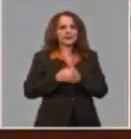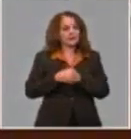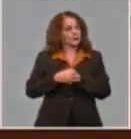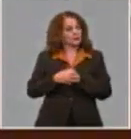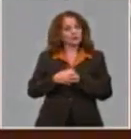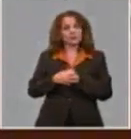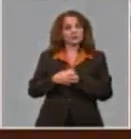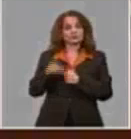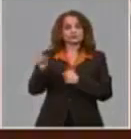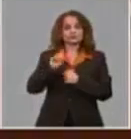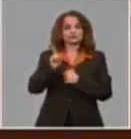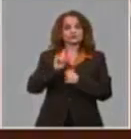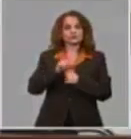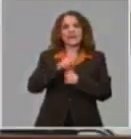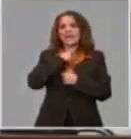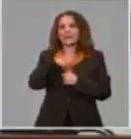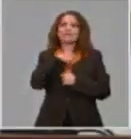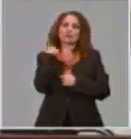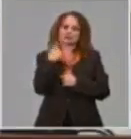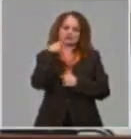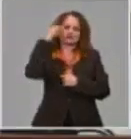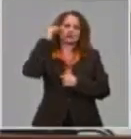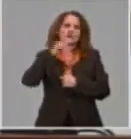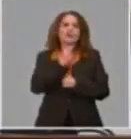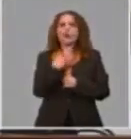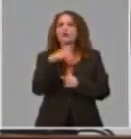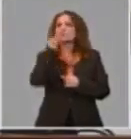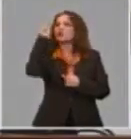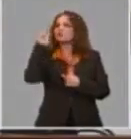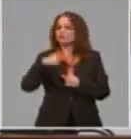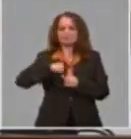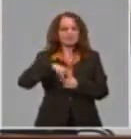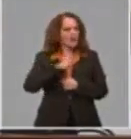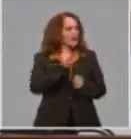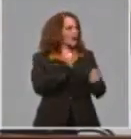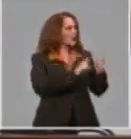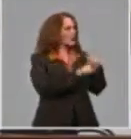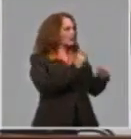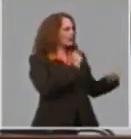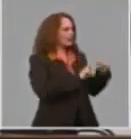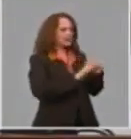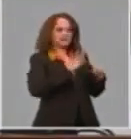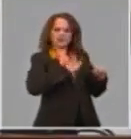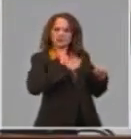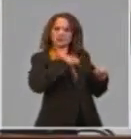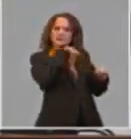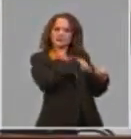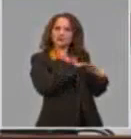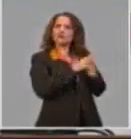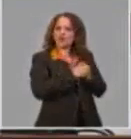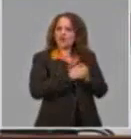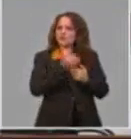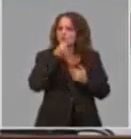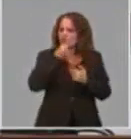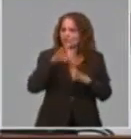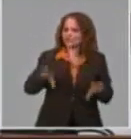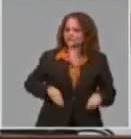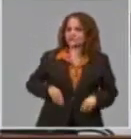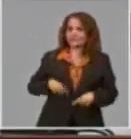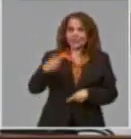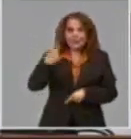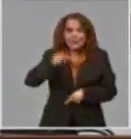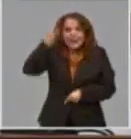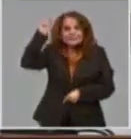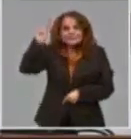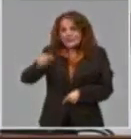reconocer figuras como las que tenemos ya, que hacen determinadas actividades de comercio interior, de gastronomía, y otra es reconocer a una